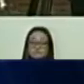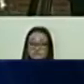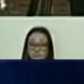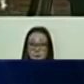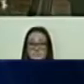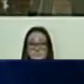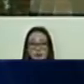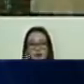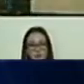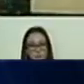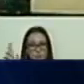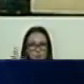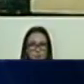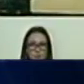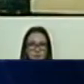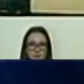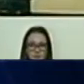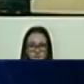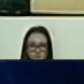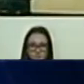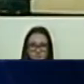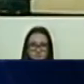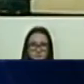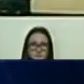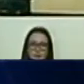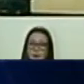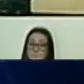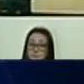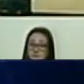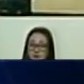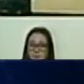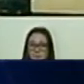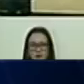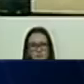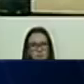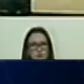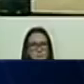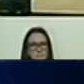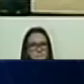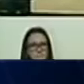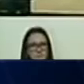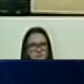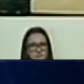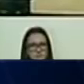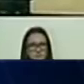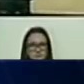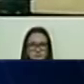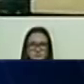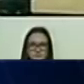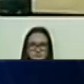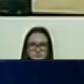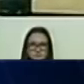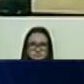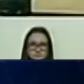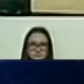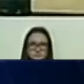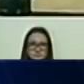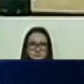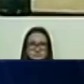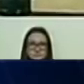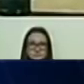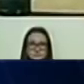República. Un Plan República súper especial que va a permitir, como